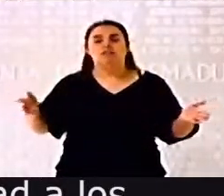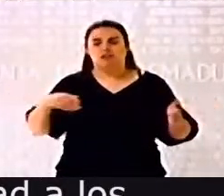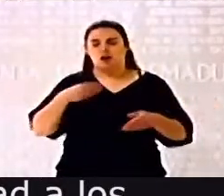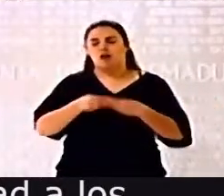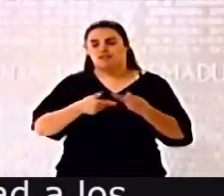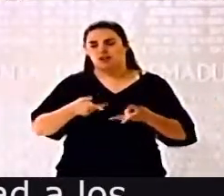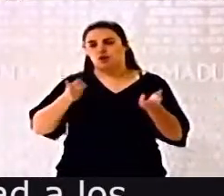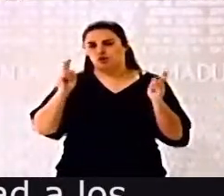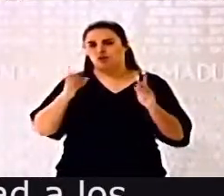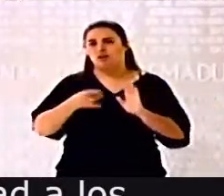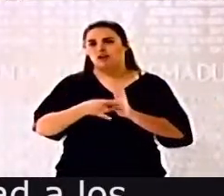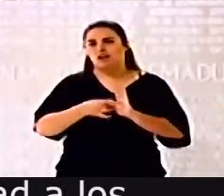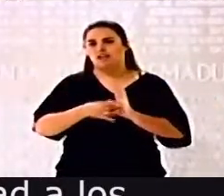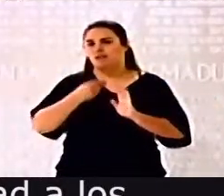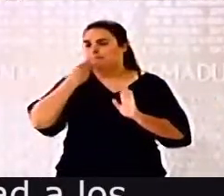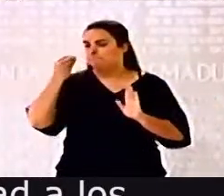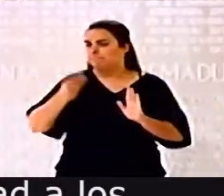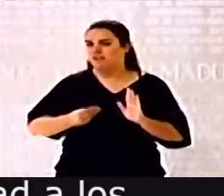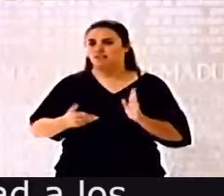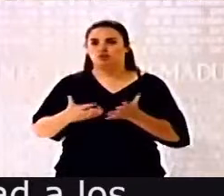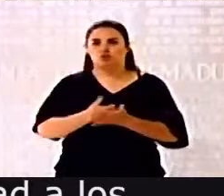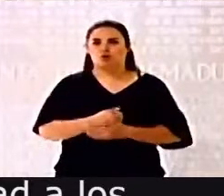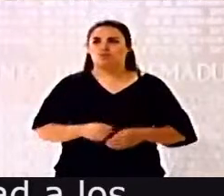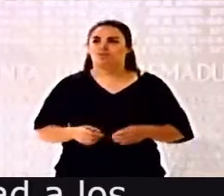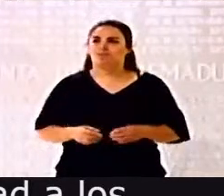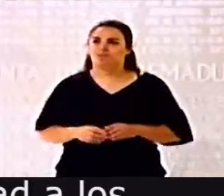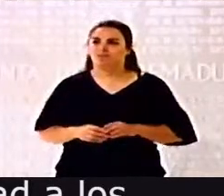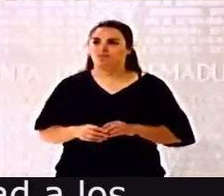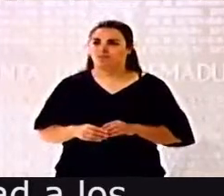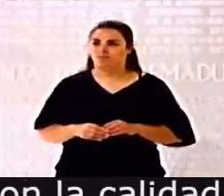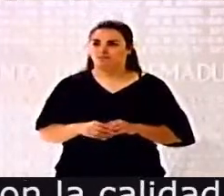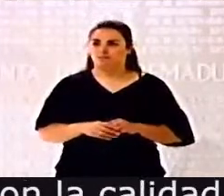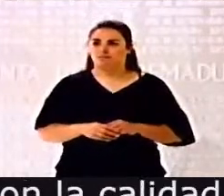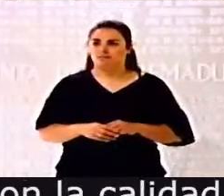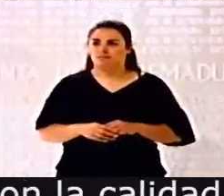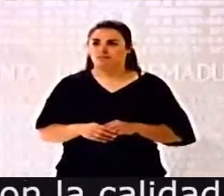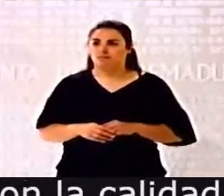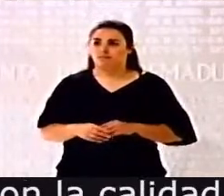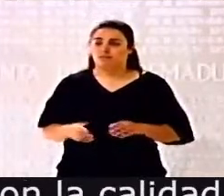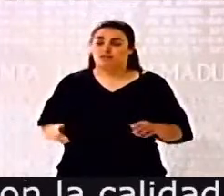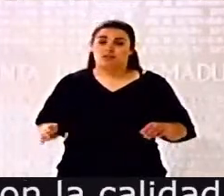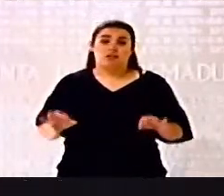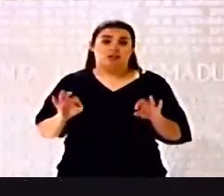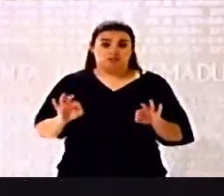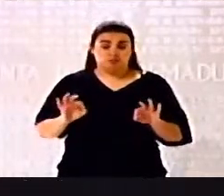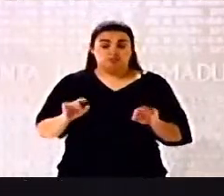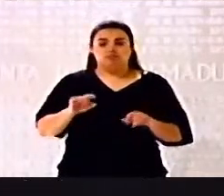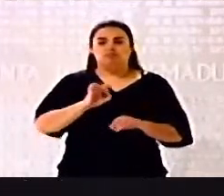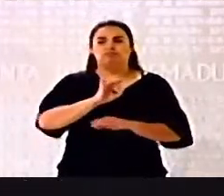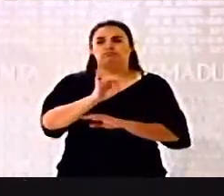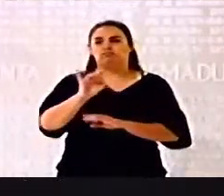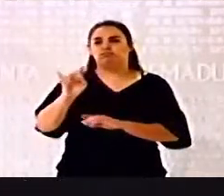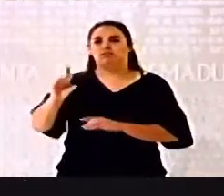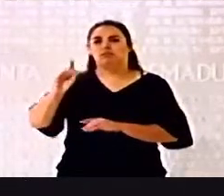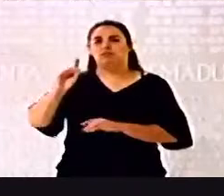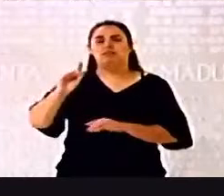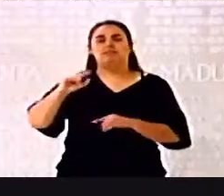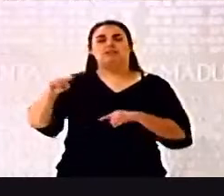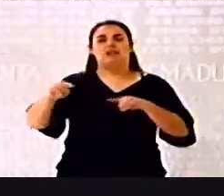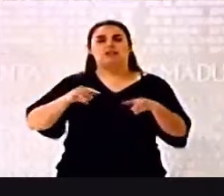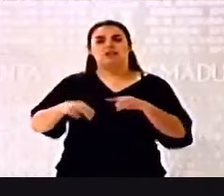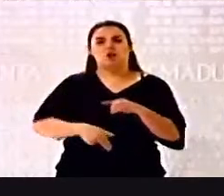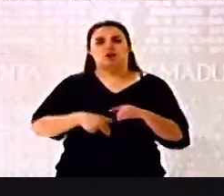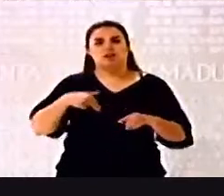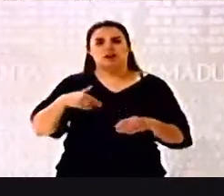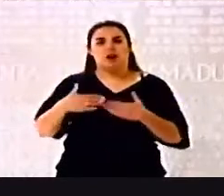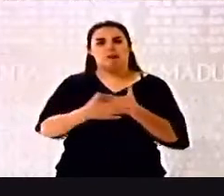hacer con toda la calidad posible. Esto se enviará a la Dirección General de Administración Local y a